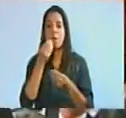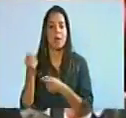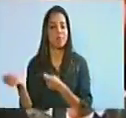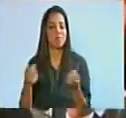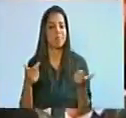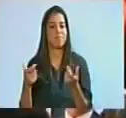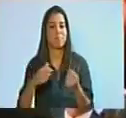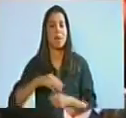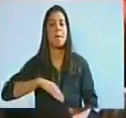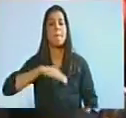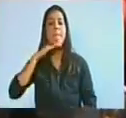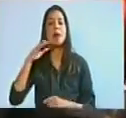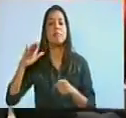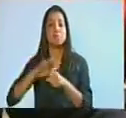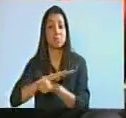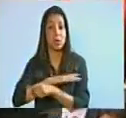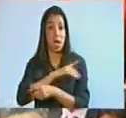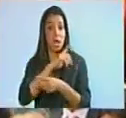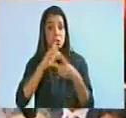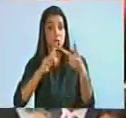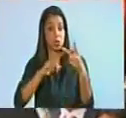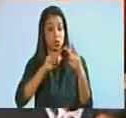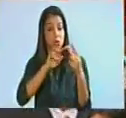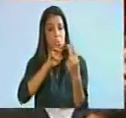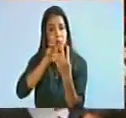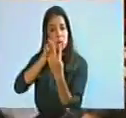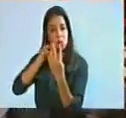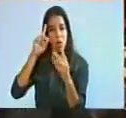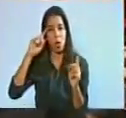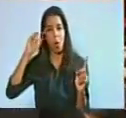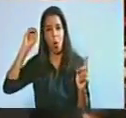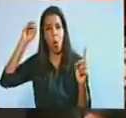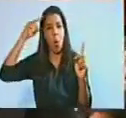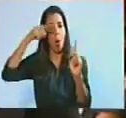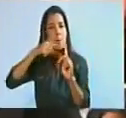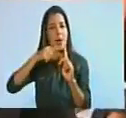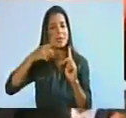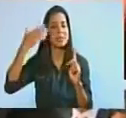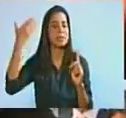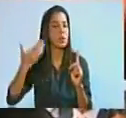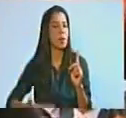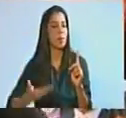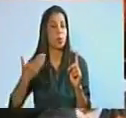pueblo. Son grandes objetivos que hemos venido intentando desarrollar